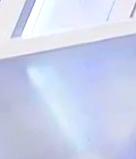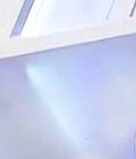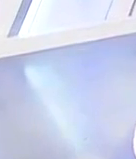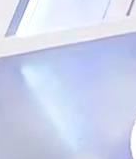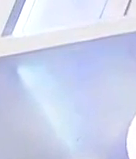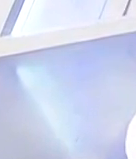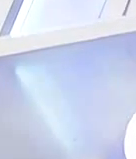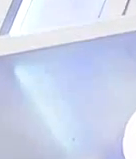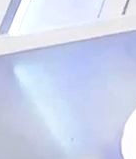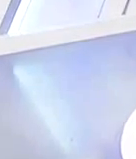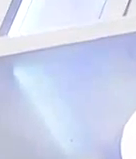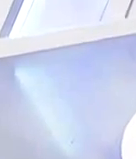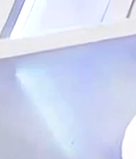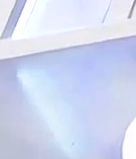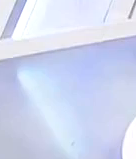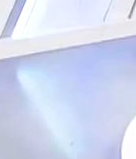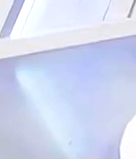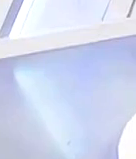www.mediospublicos.com.se y